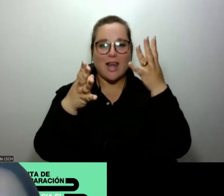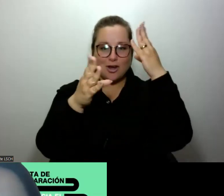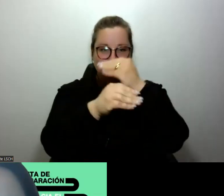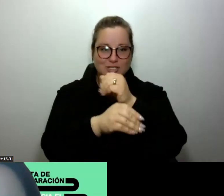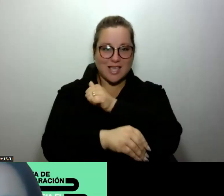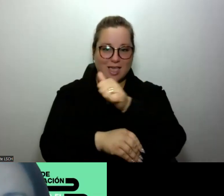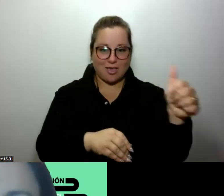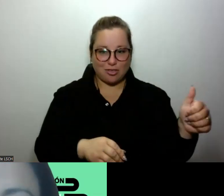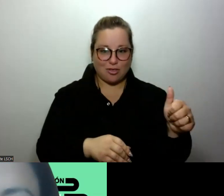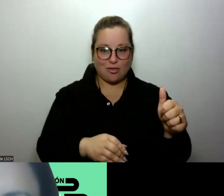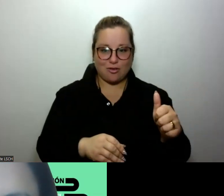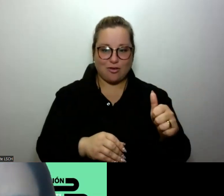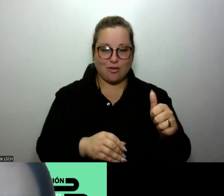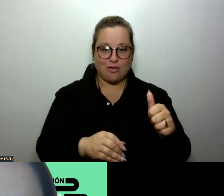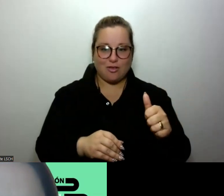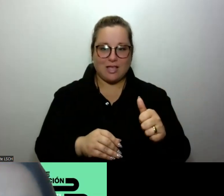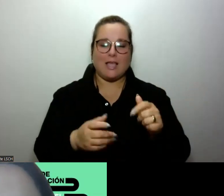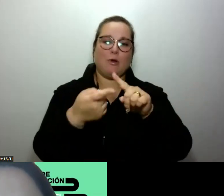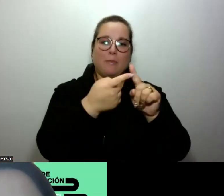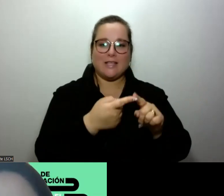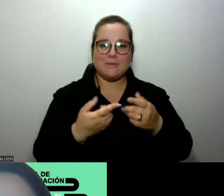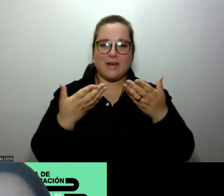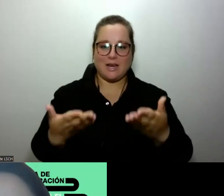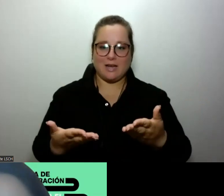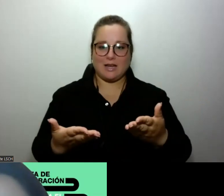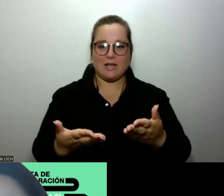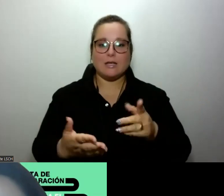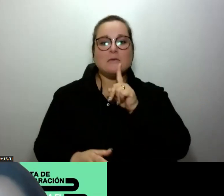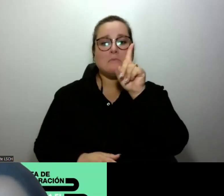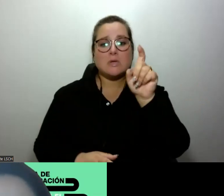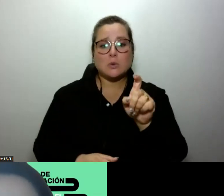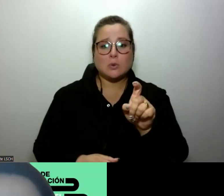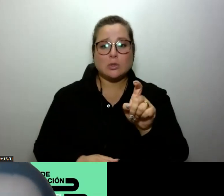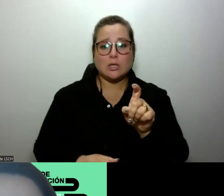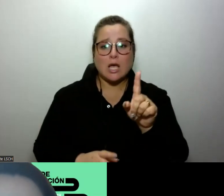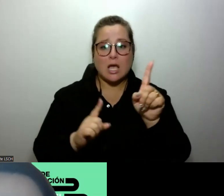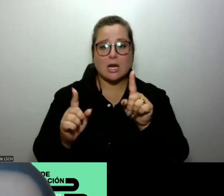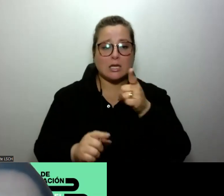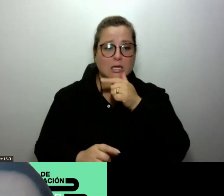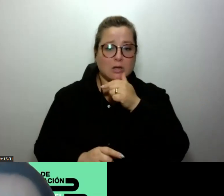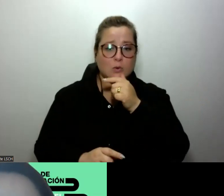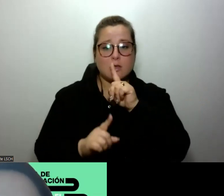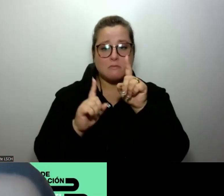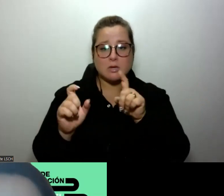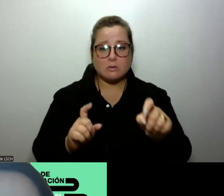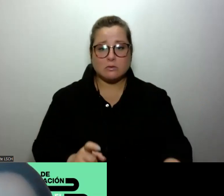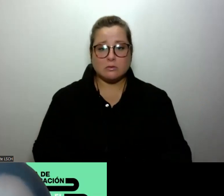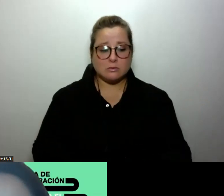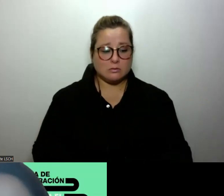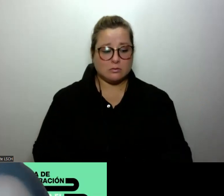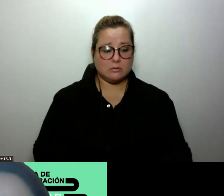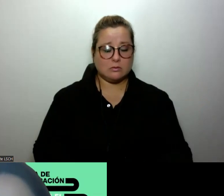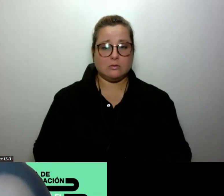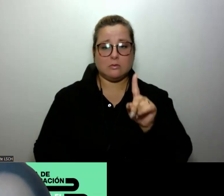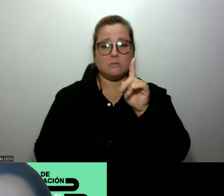gracias por participar en esta instancia quería preguntar si alguien tiene más dudas Preguntas porque todavía tenemos